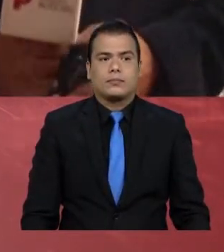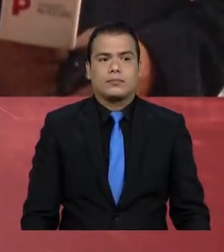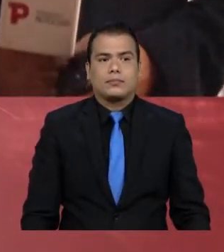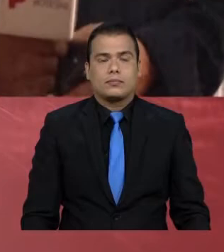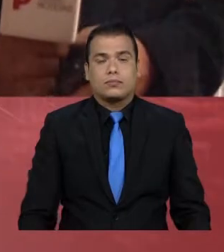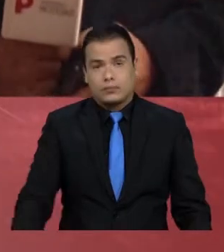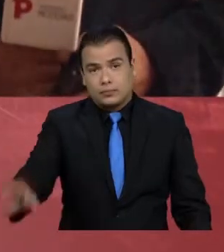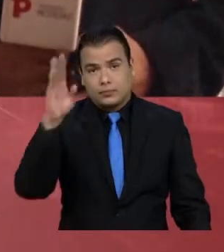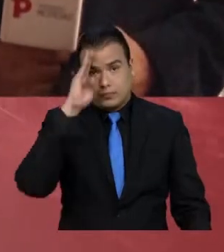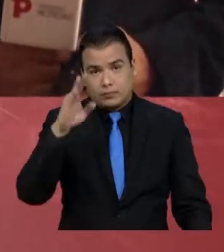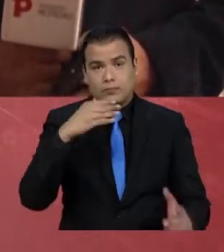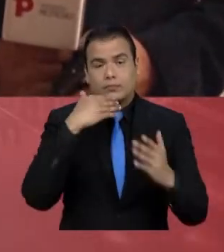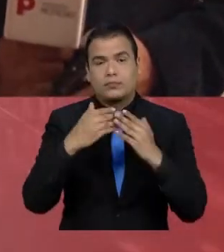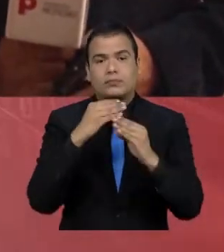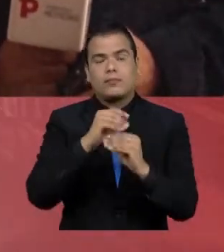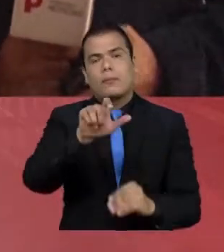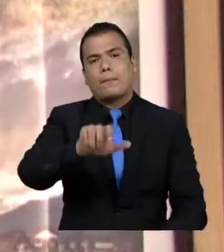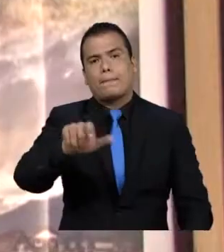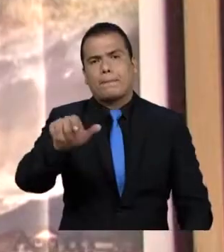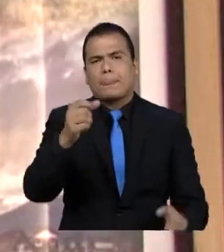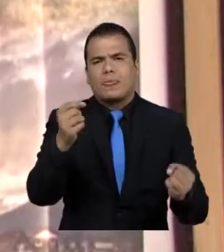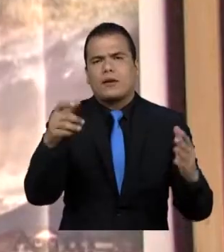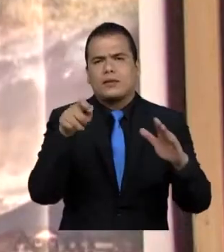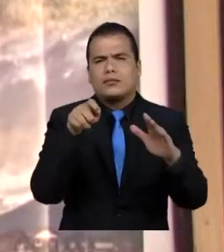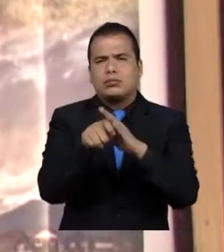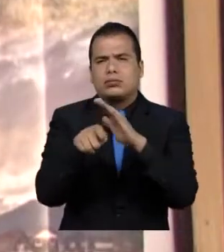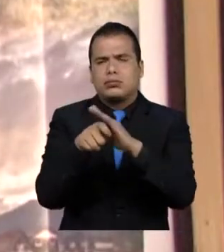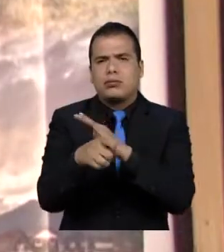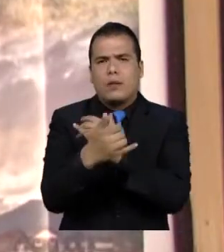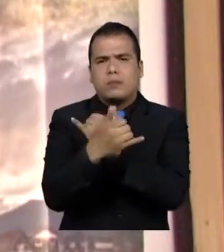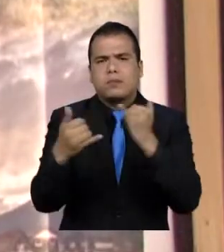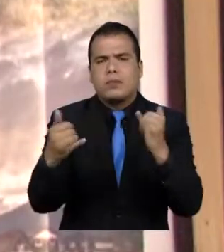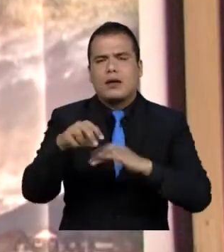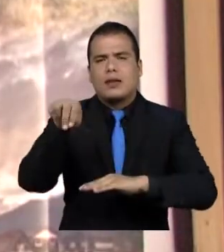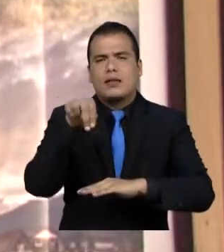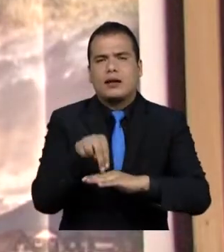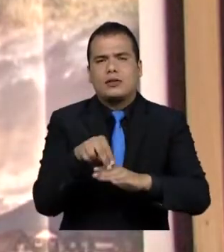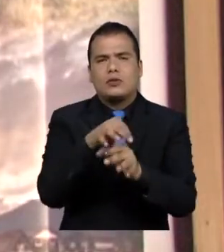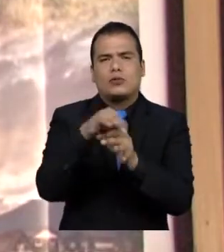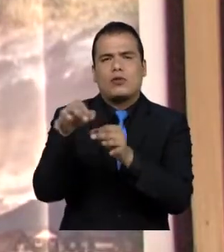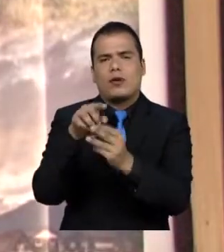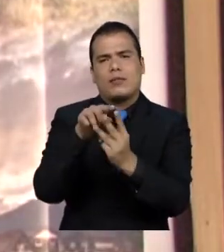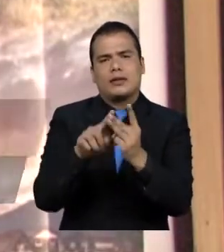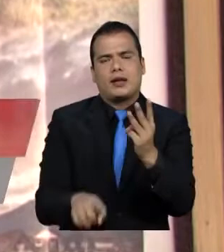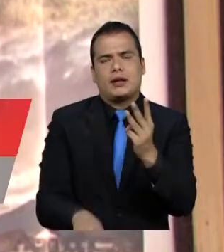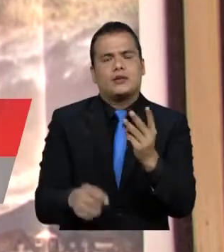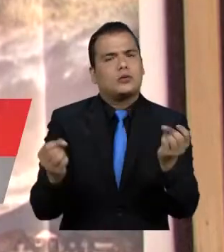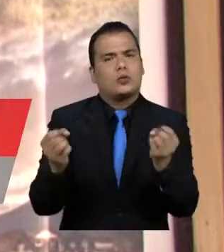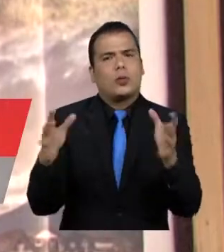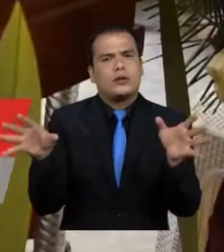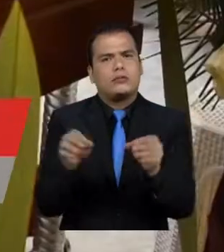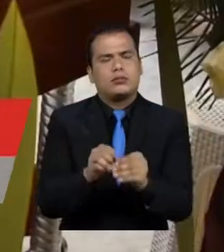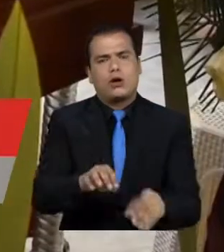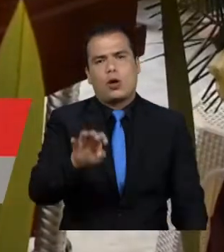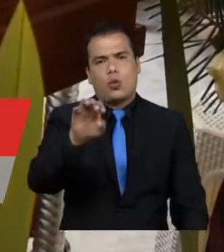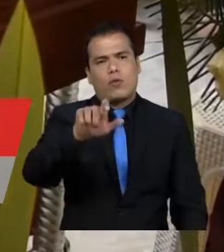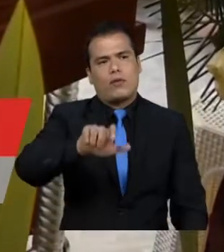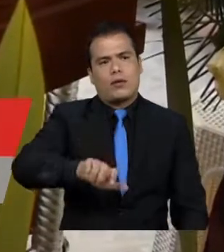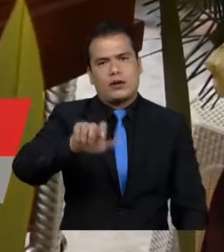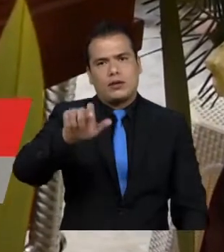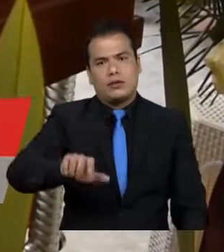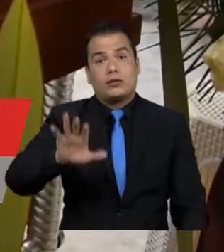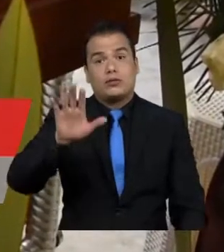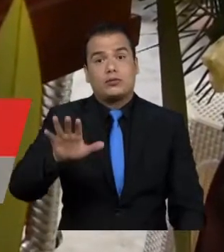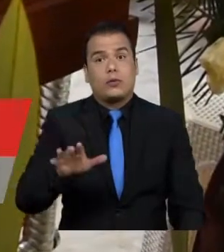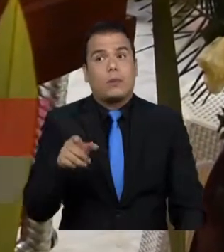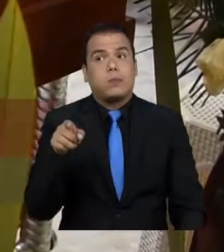Buenas noches. 9 personas fueron asesinadas en hechos aislados ocurridos en las últimas 24 horas en diferentes municipios del departamento de Nariño, entre